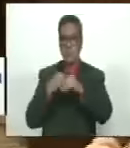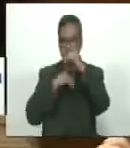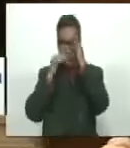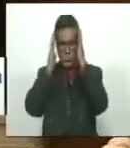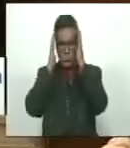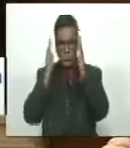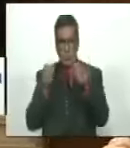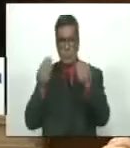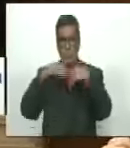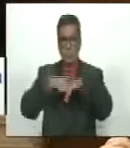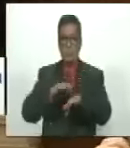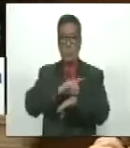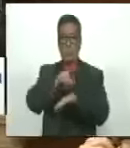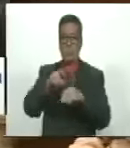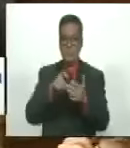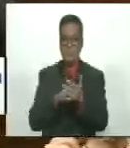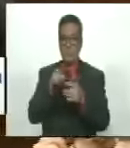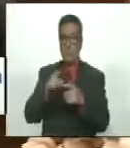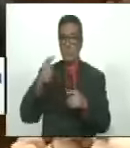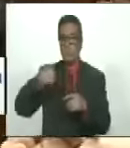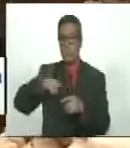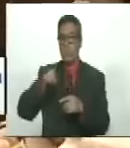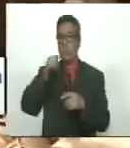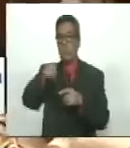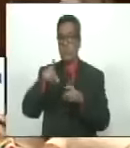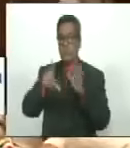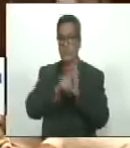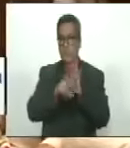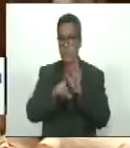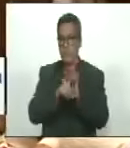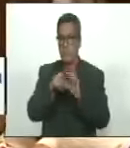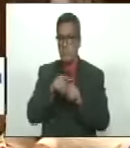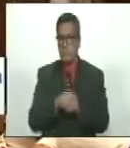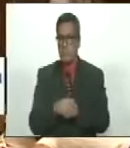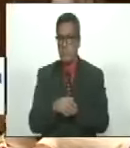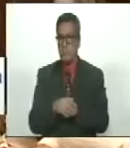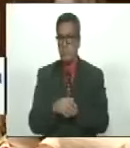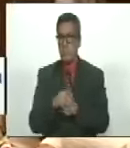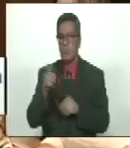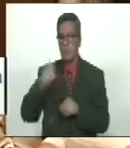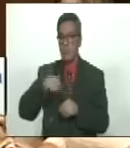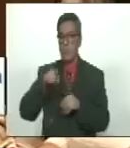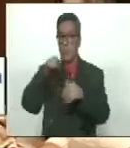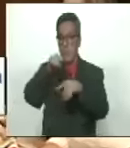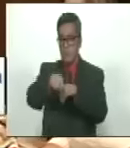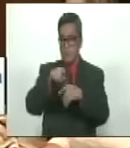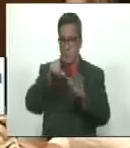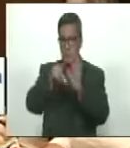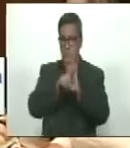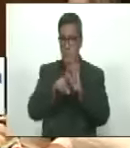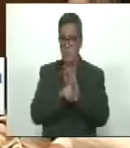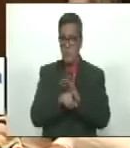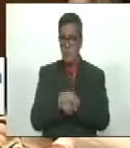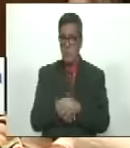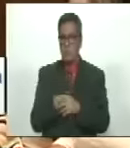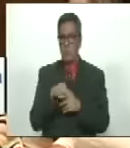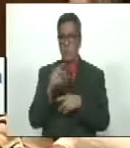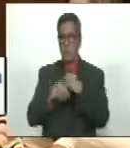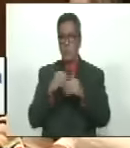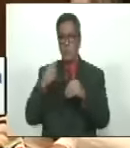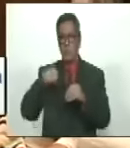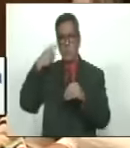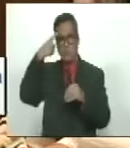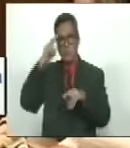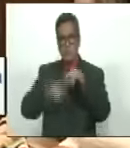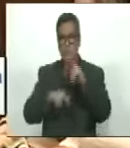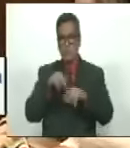atención integral. Eso de alguna manera tiene que estar en la ley. Tiene que estar en la ley. A los efectos